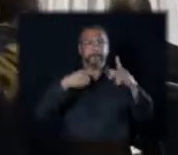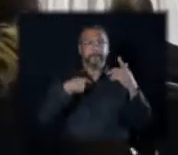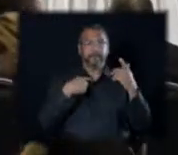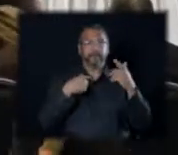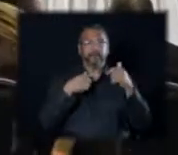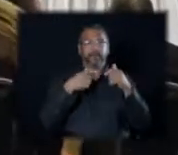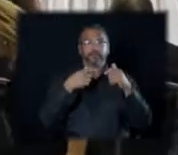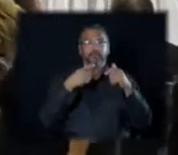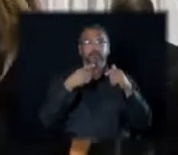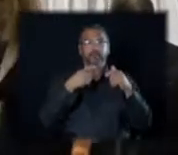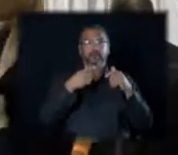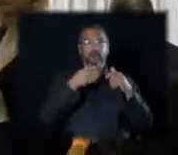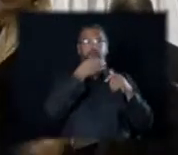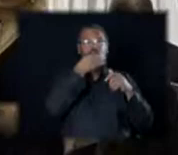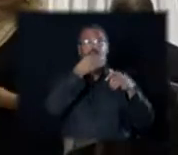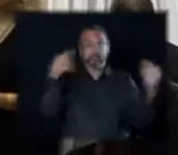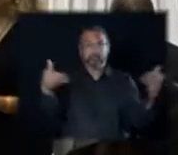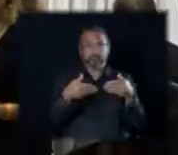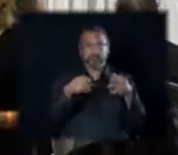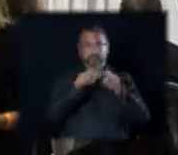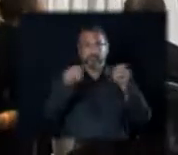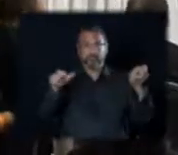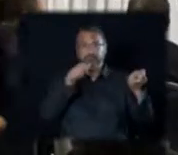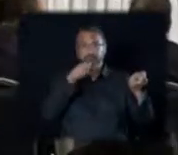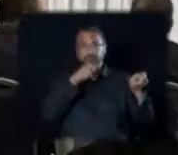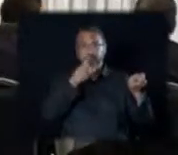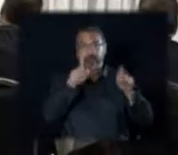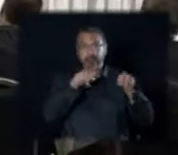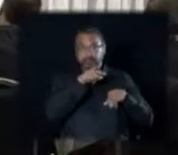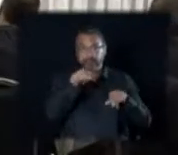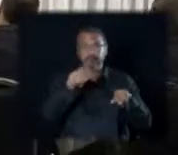Antes de presentar a los miembros del próximo panel,